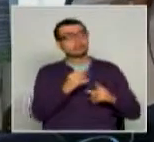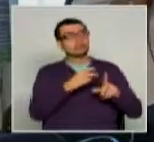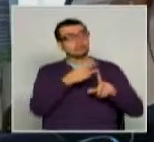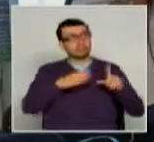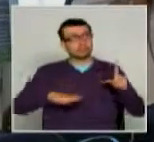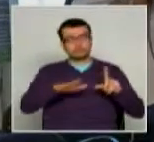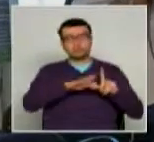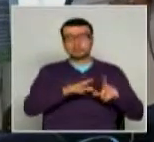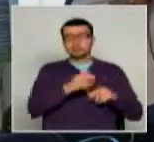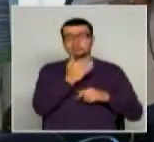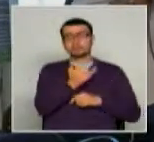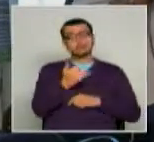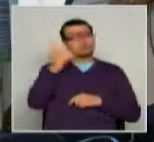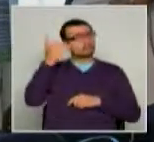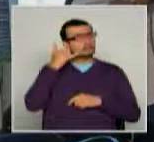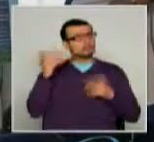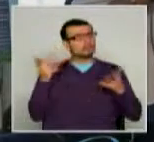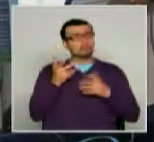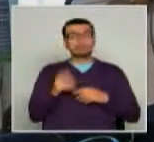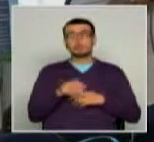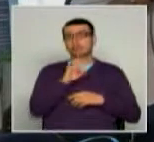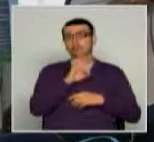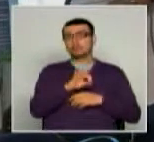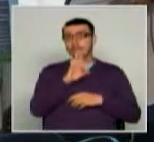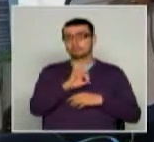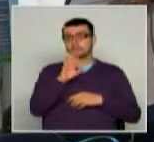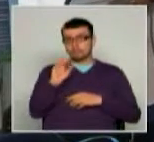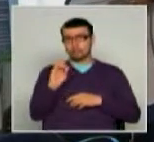Quebradas, Risaralda. El teléfono es el